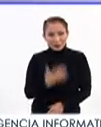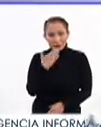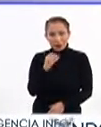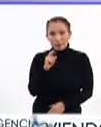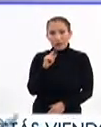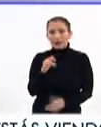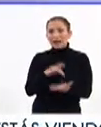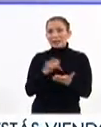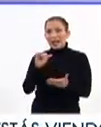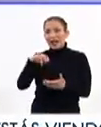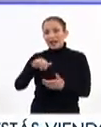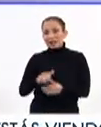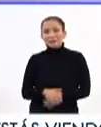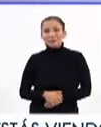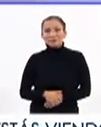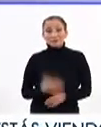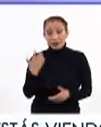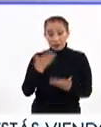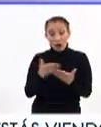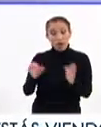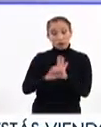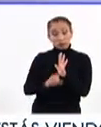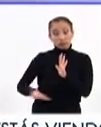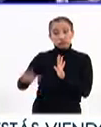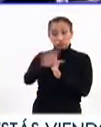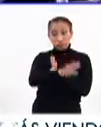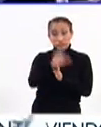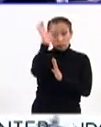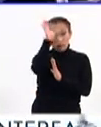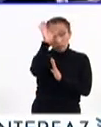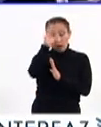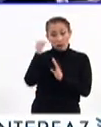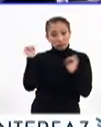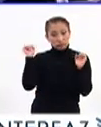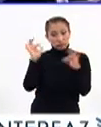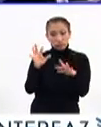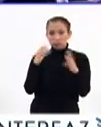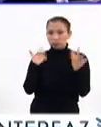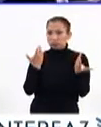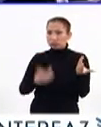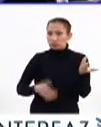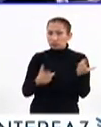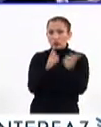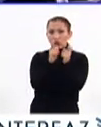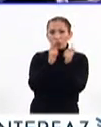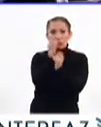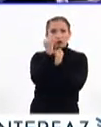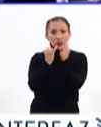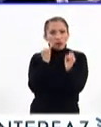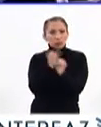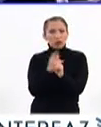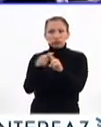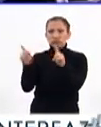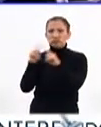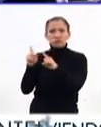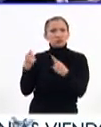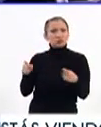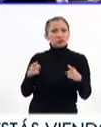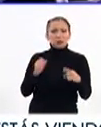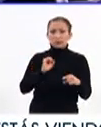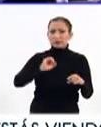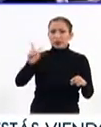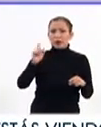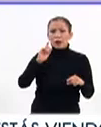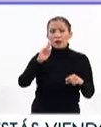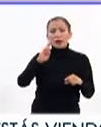Omar, muchas gracias. Ana Cris, gracias que se ha por convertido en referente también, ¿no?, cultural. Han estado ahí tocando bandas internacionales de muchísimo prestigio,